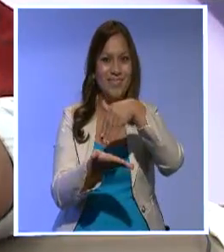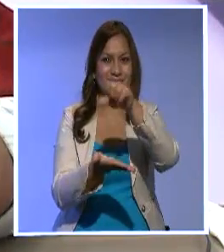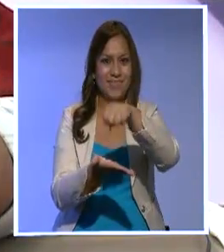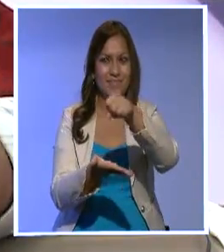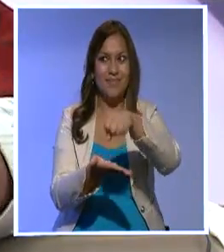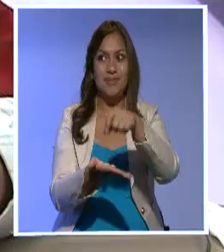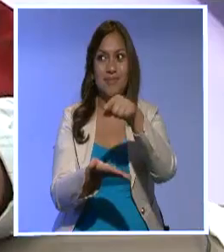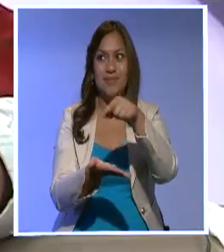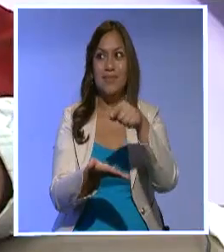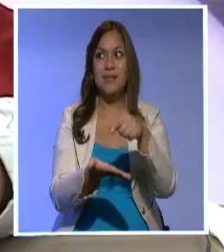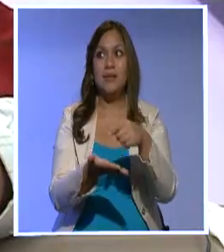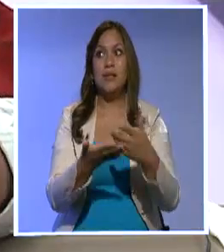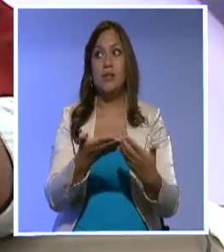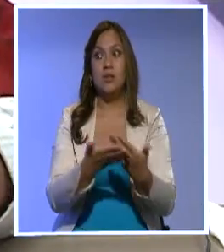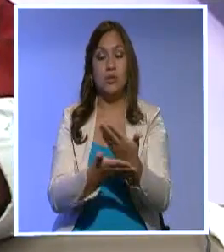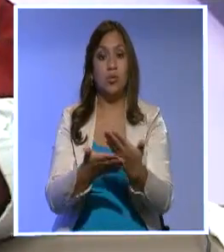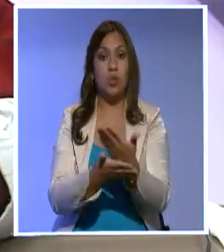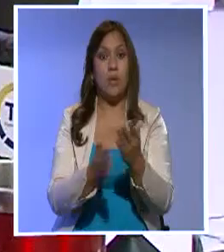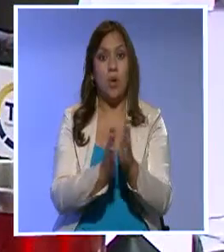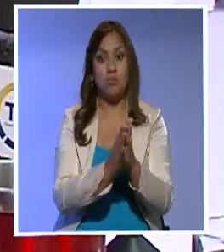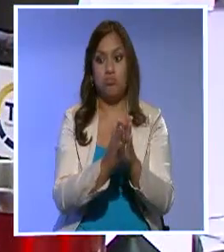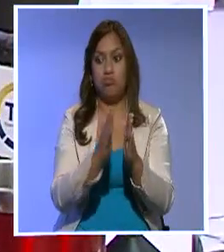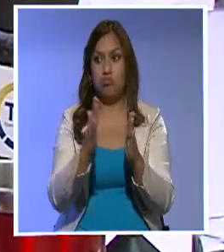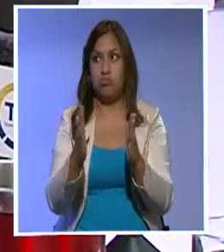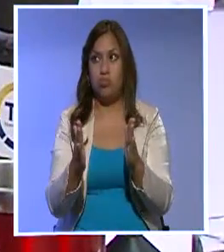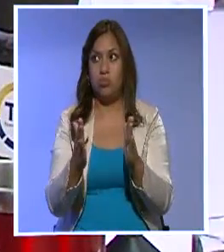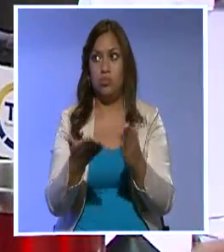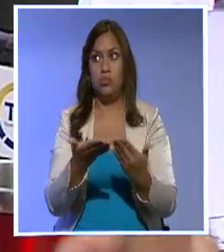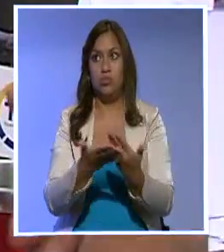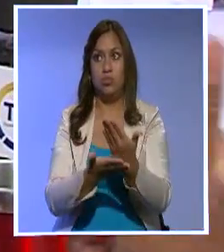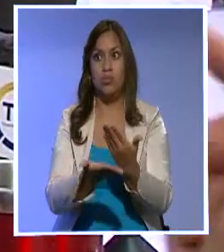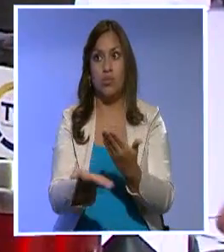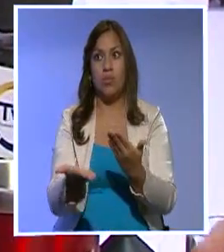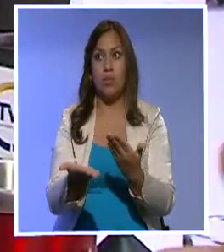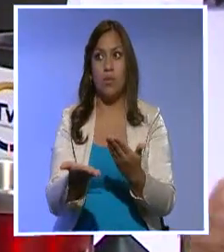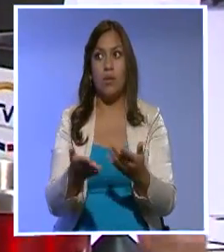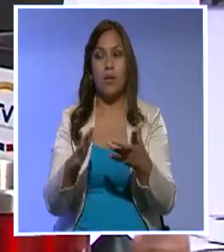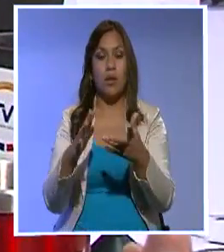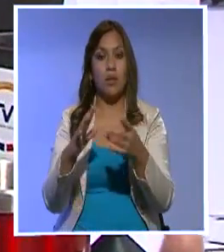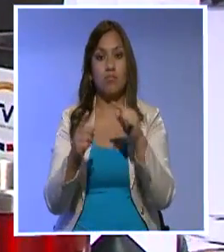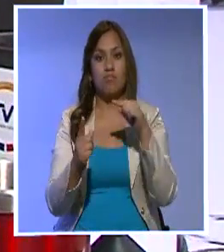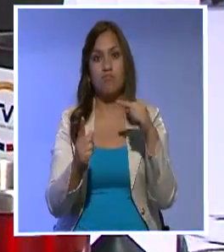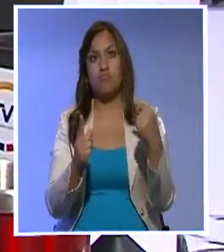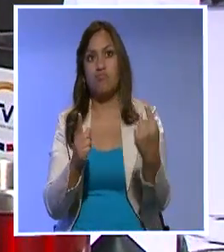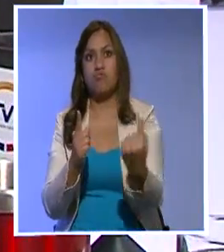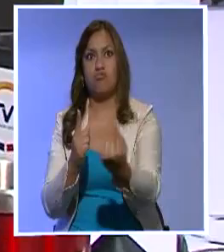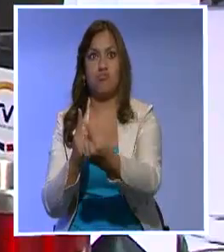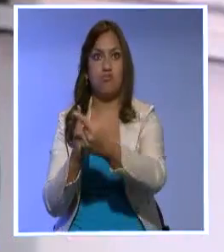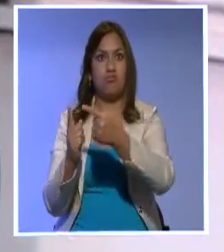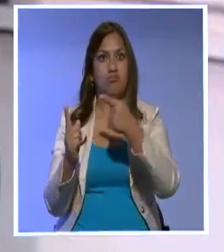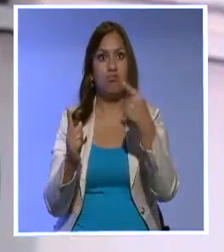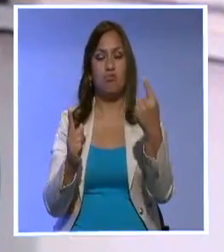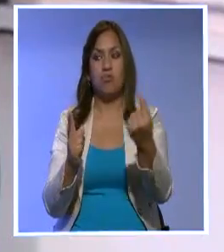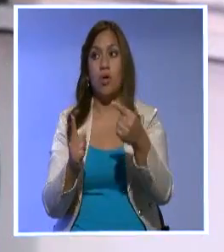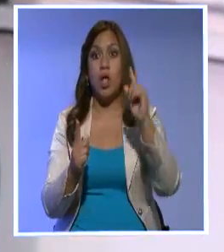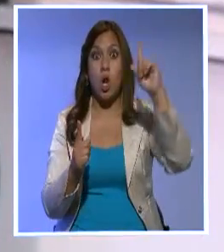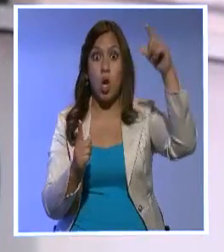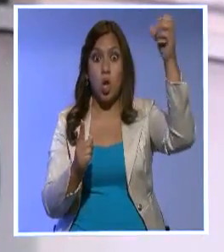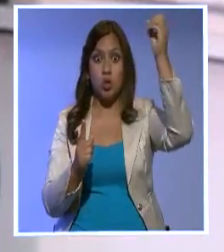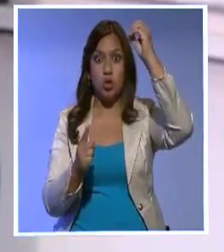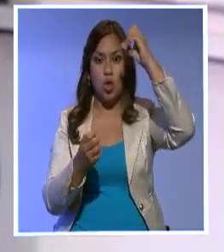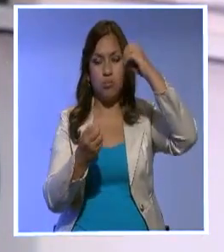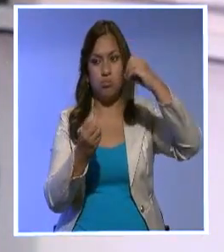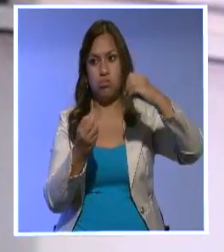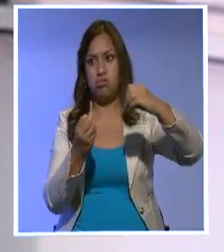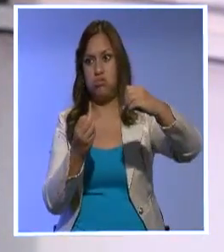final a un nuevo periodo de lo que corresponde al ciclo del giro del globo terrestre alrededor del sol y algo